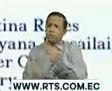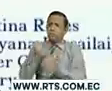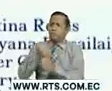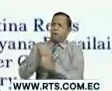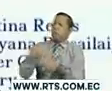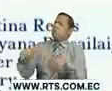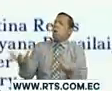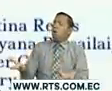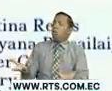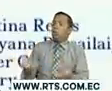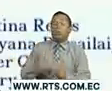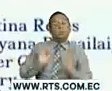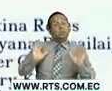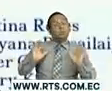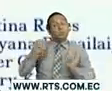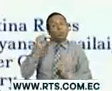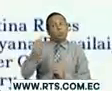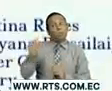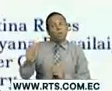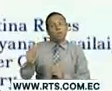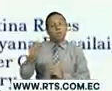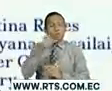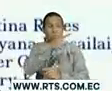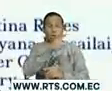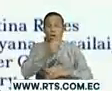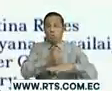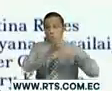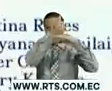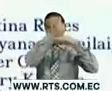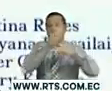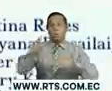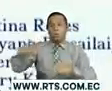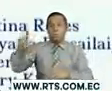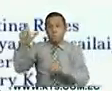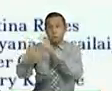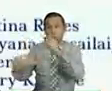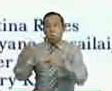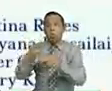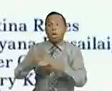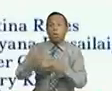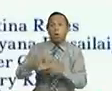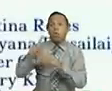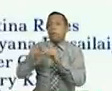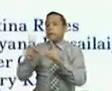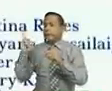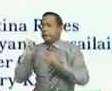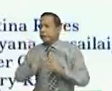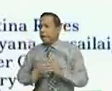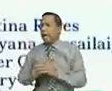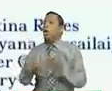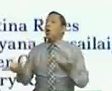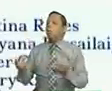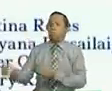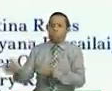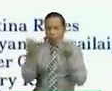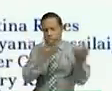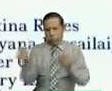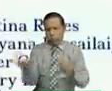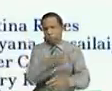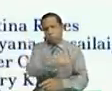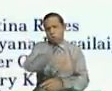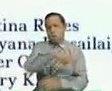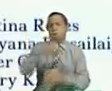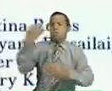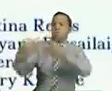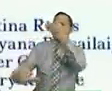entregue a la justicia los nombres de los responsables de dichos actos, de no proceder así, que renuncie. Ese documento lo firman